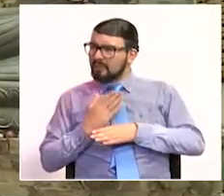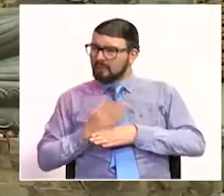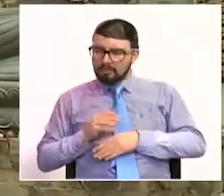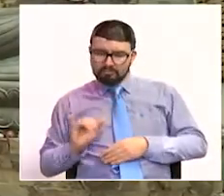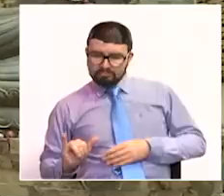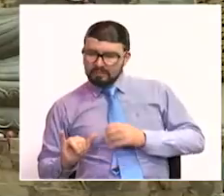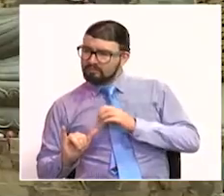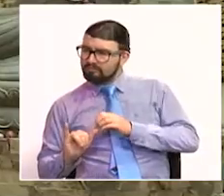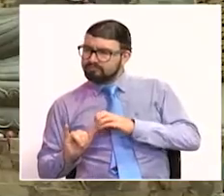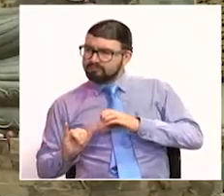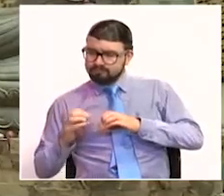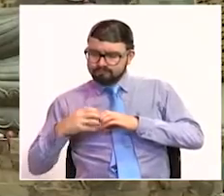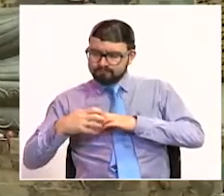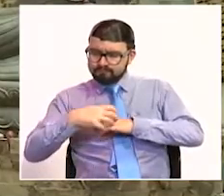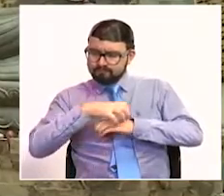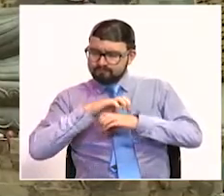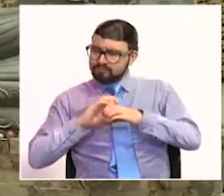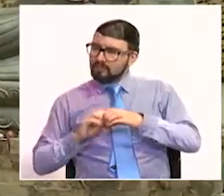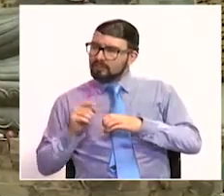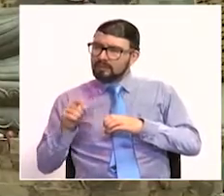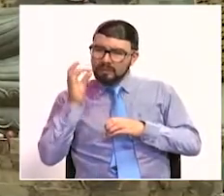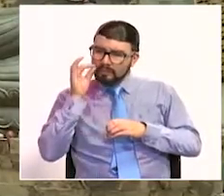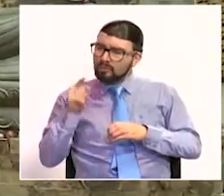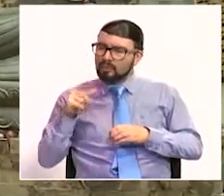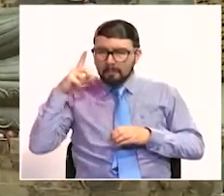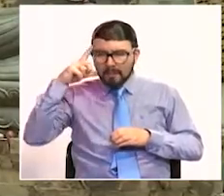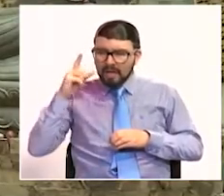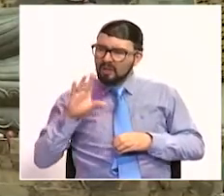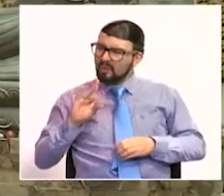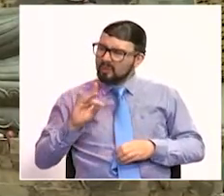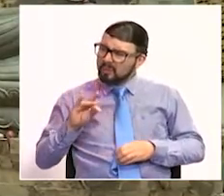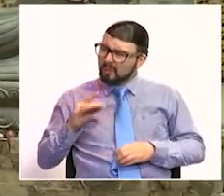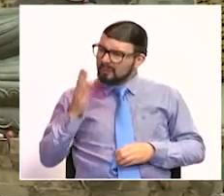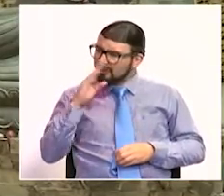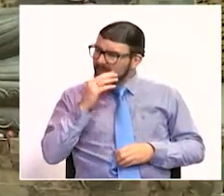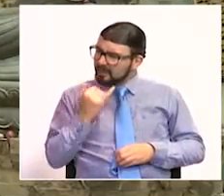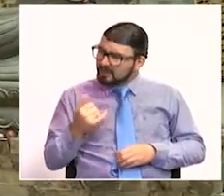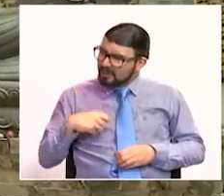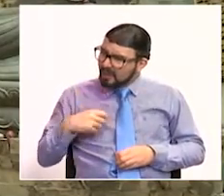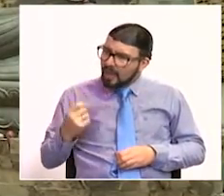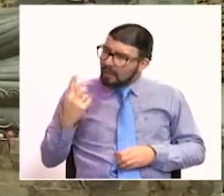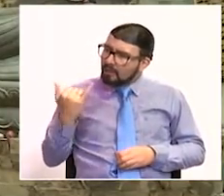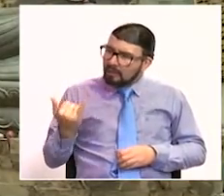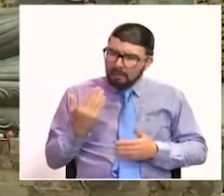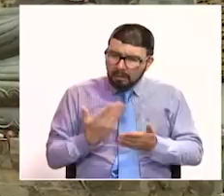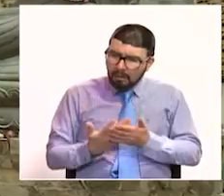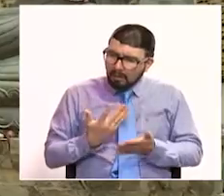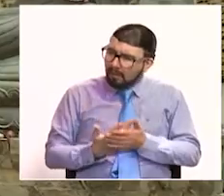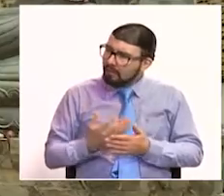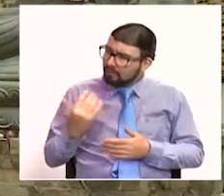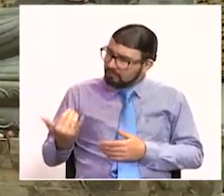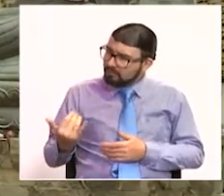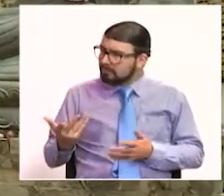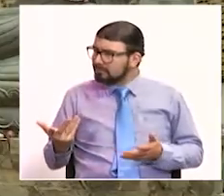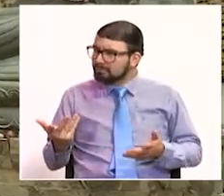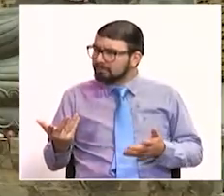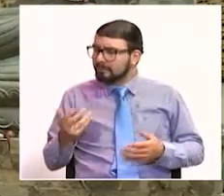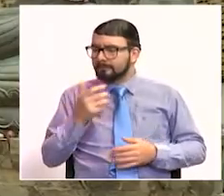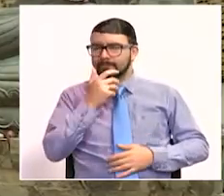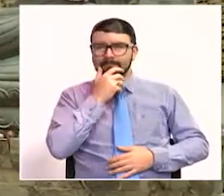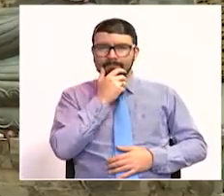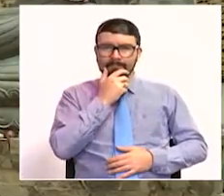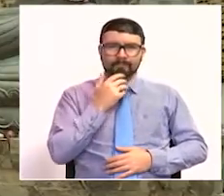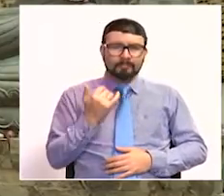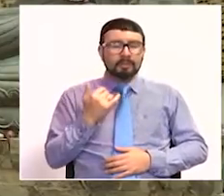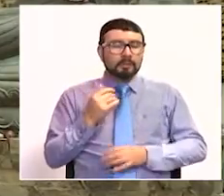poliquístico, flujos vaginales, pero no me corresponde a mí decírselo. Por eso es que trabajamos en equipo, doctor. Entonces, allí yo hago